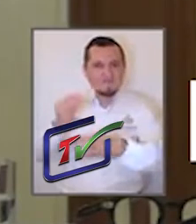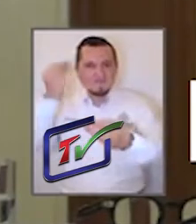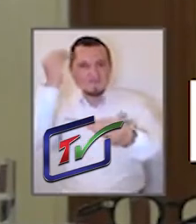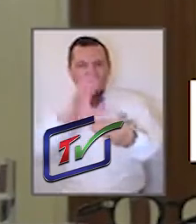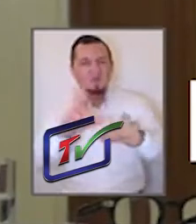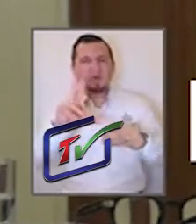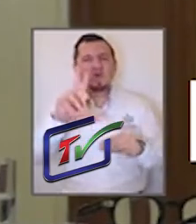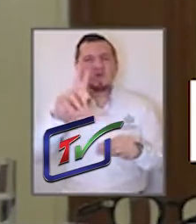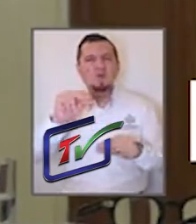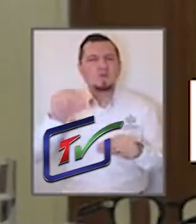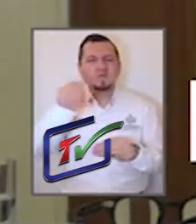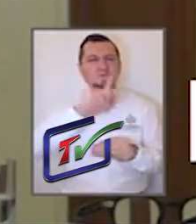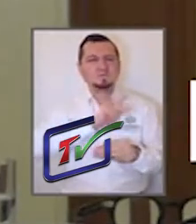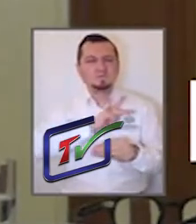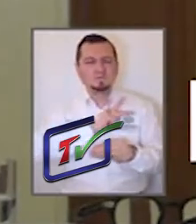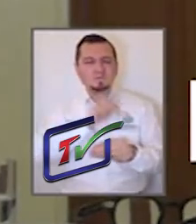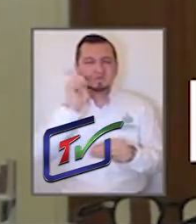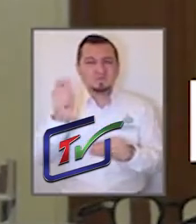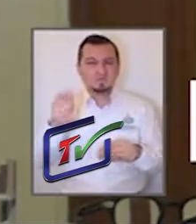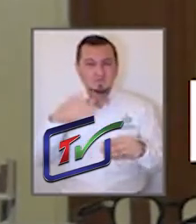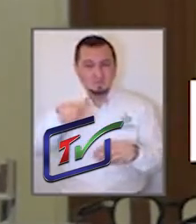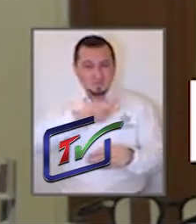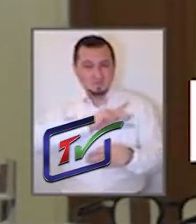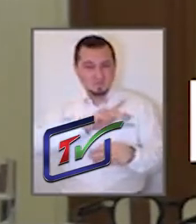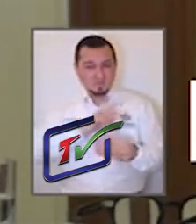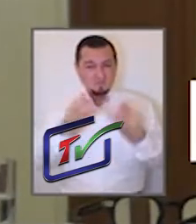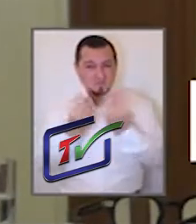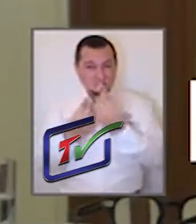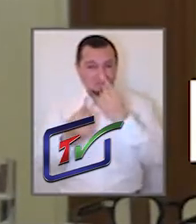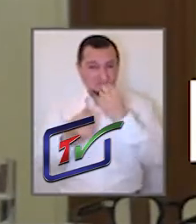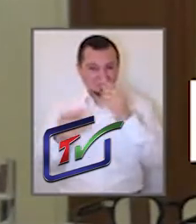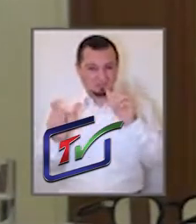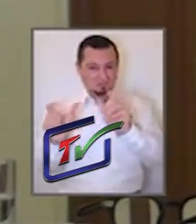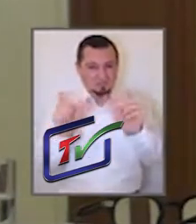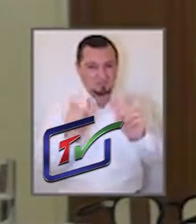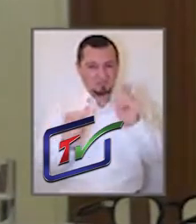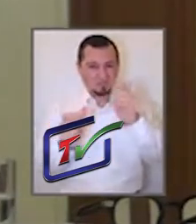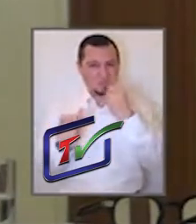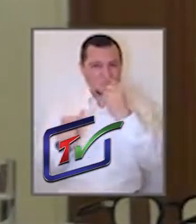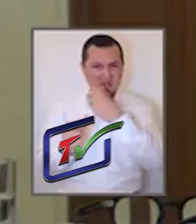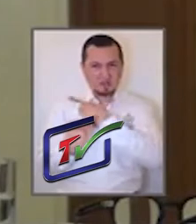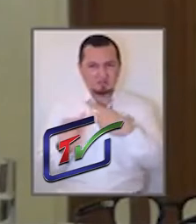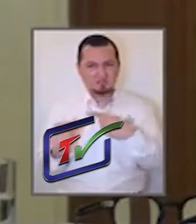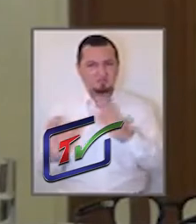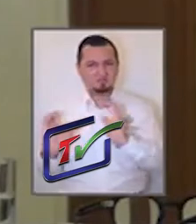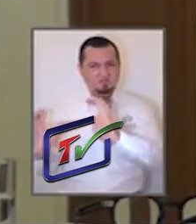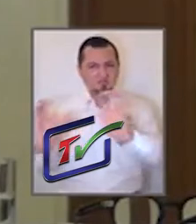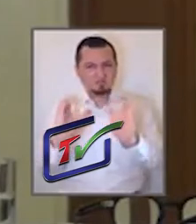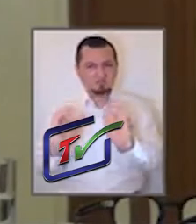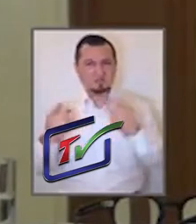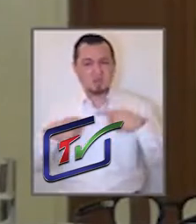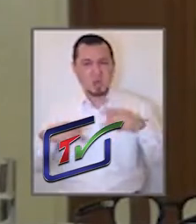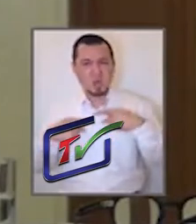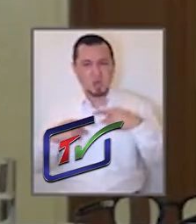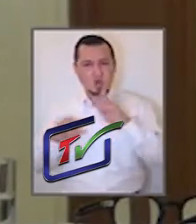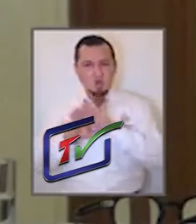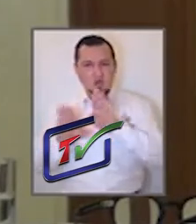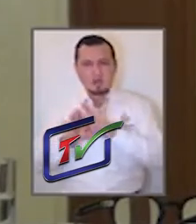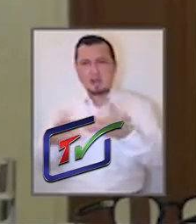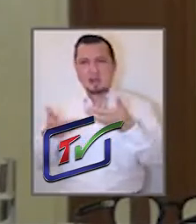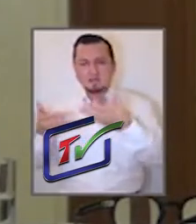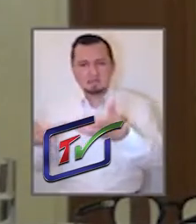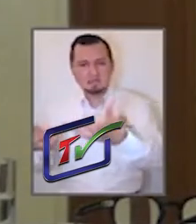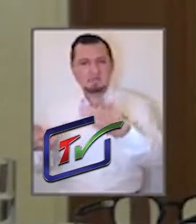boda. Yo creo que ni nuestros inspectores ni las policías están para esto. La policía tiene que estar para cuidar a